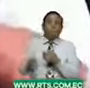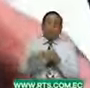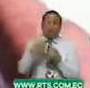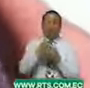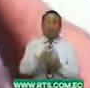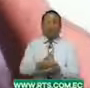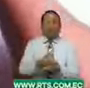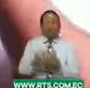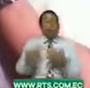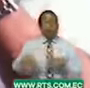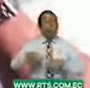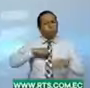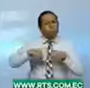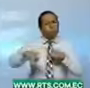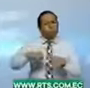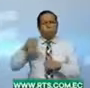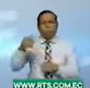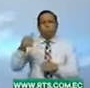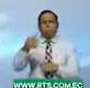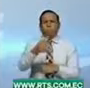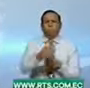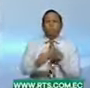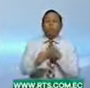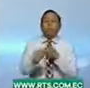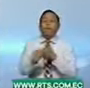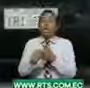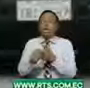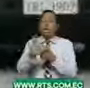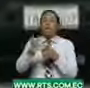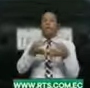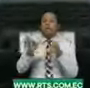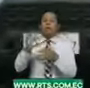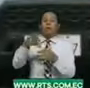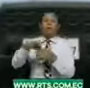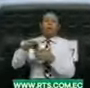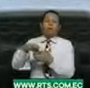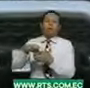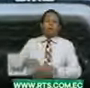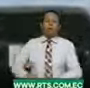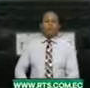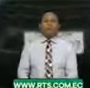se intensifican de cara a las elecciones del 5 de febrero. Informó Roselena Vascones.